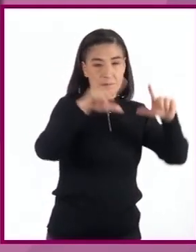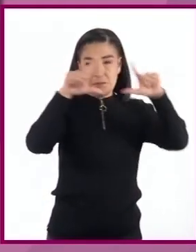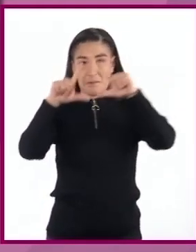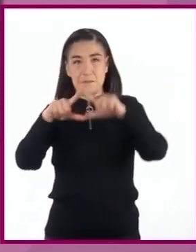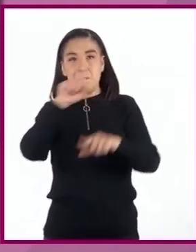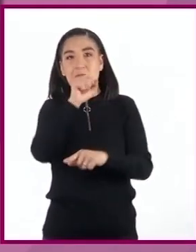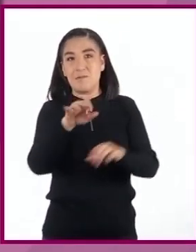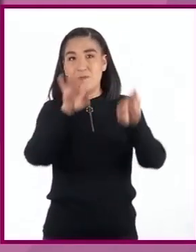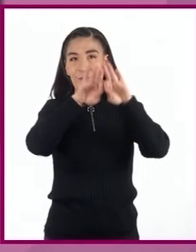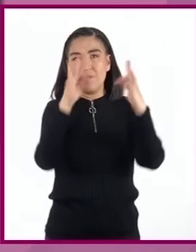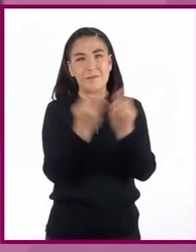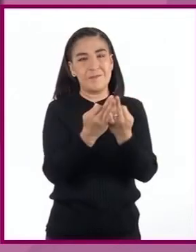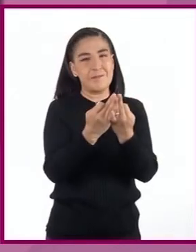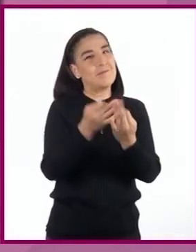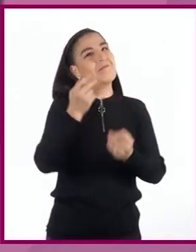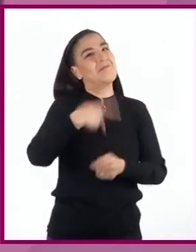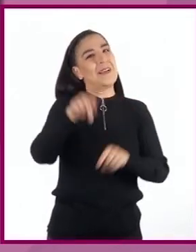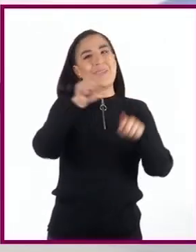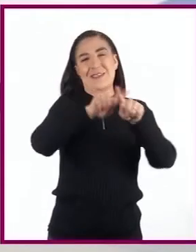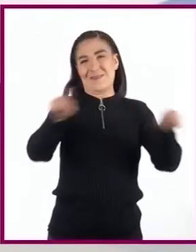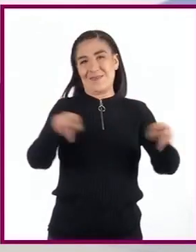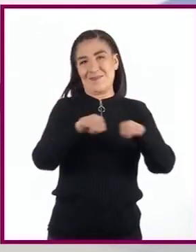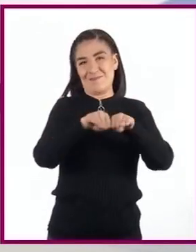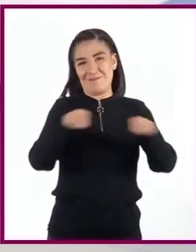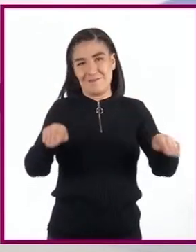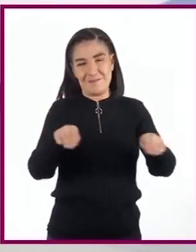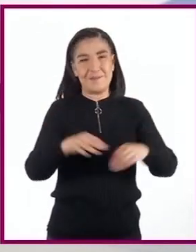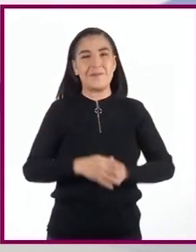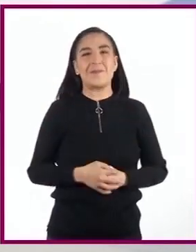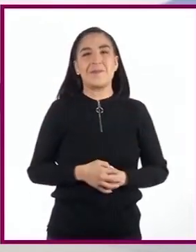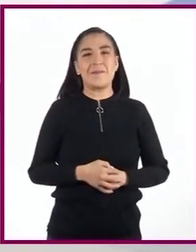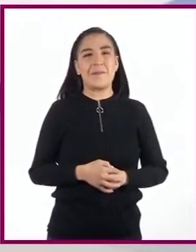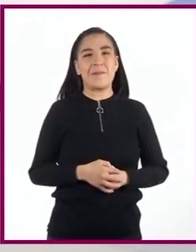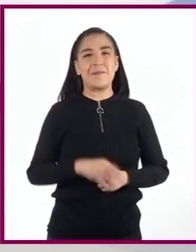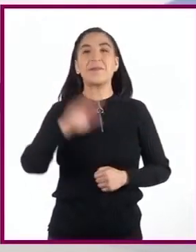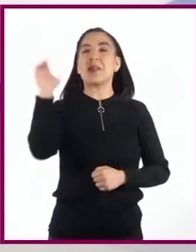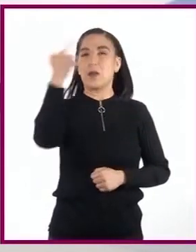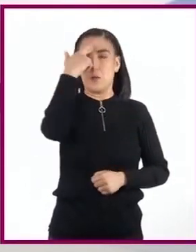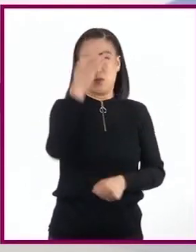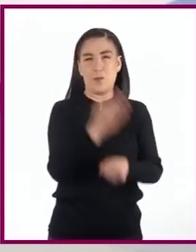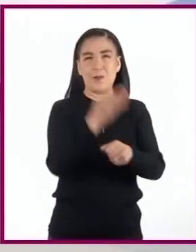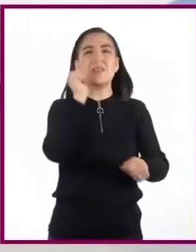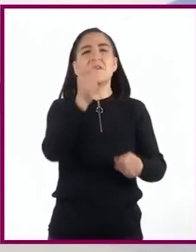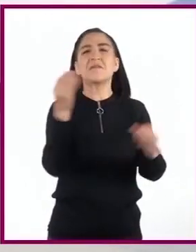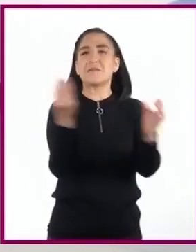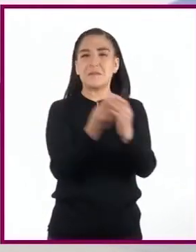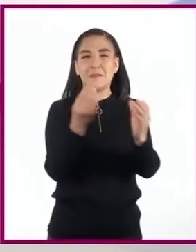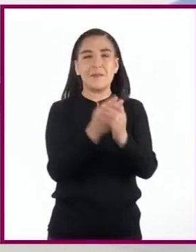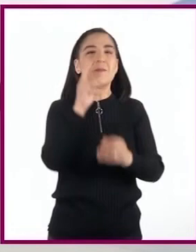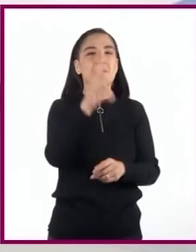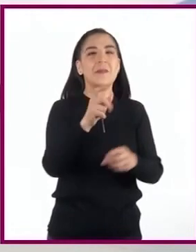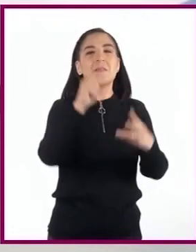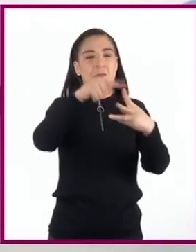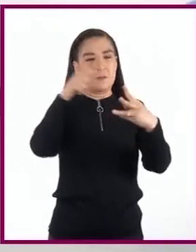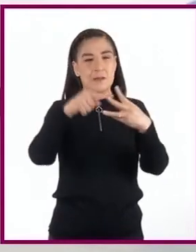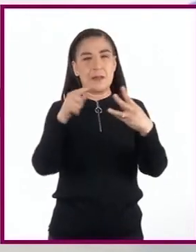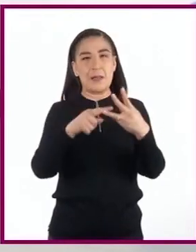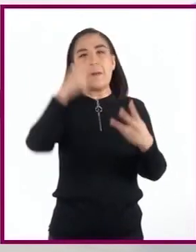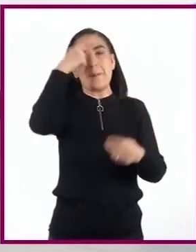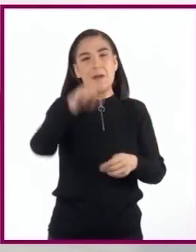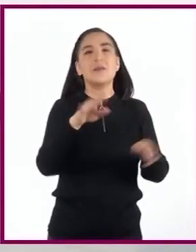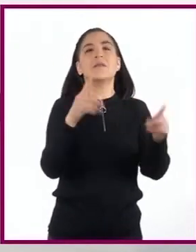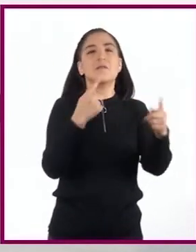forma, pero no en medida. Recuerden que durante esta sesión hemos revisado tres criterios para establecer la congruencia